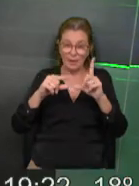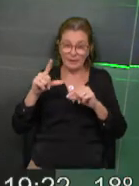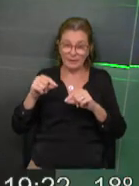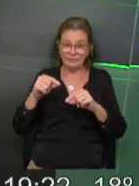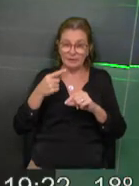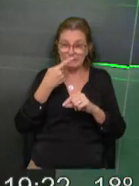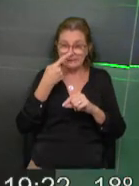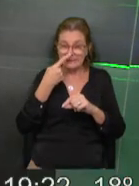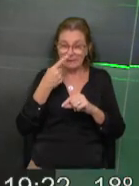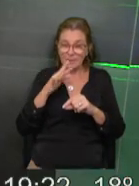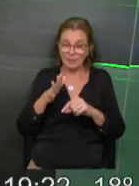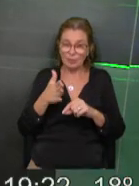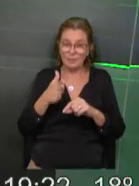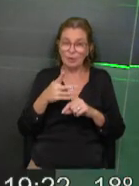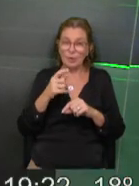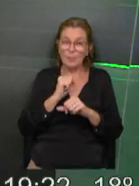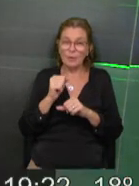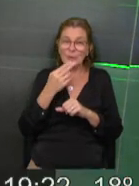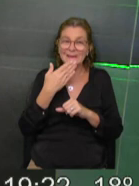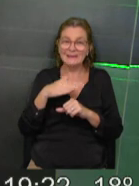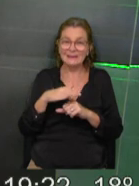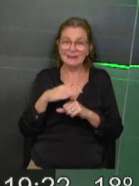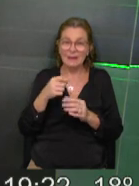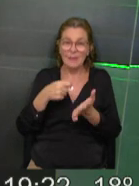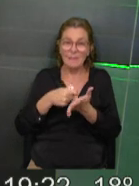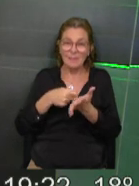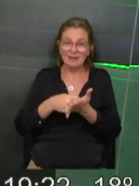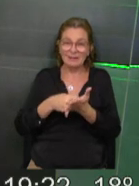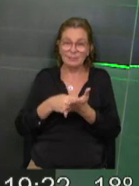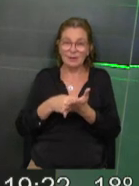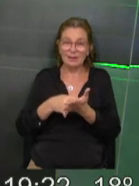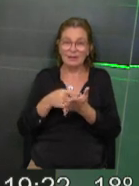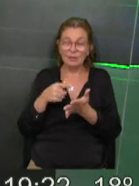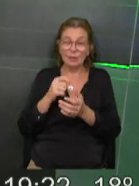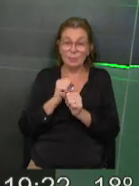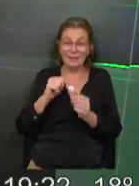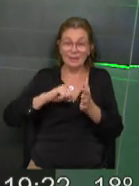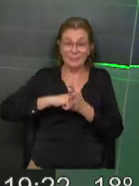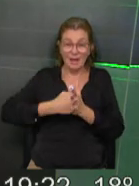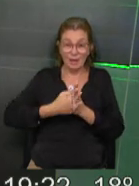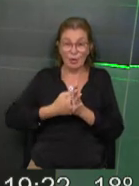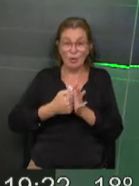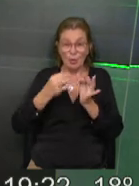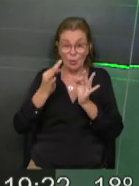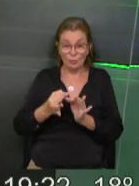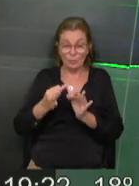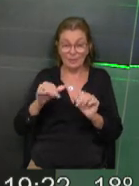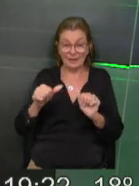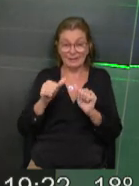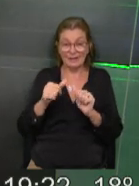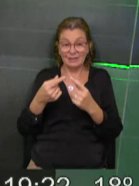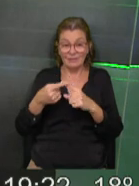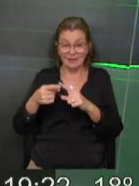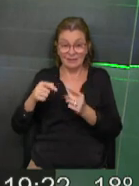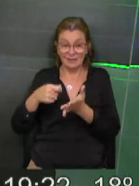tasa de interés, es una aproximación a lo que podríamos entender como el precio del dinero y es el instrumento que tiene el Banco Central justamente para gestionar la cantidad de